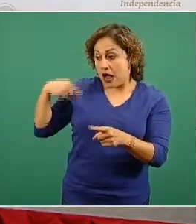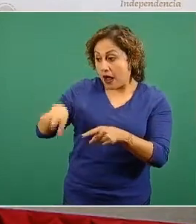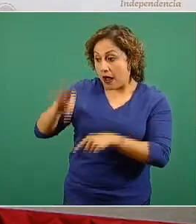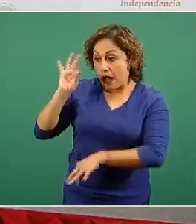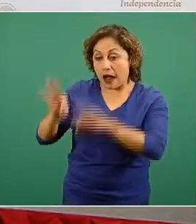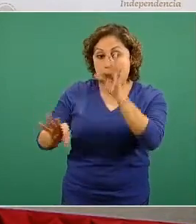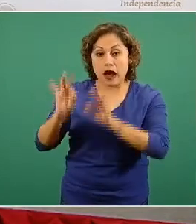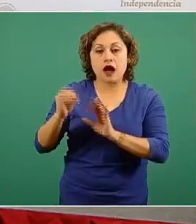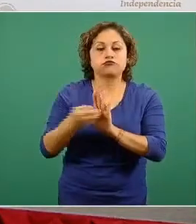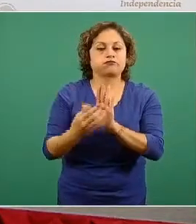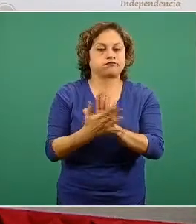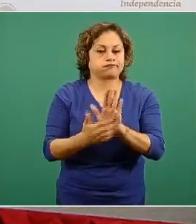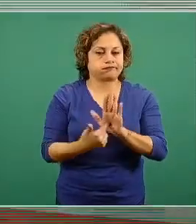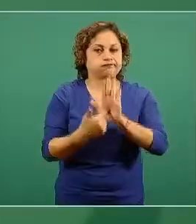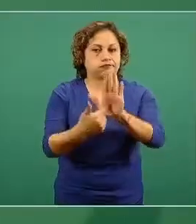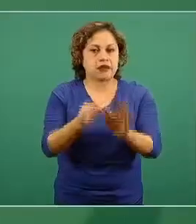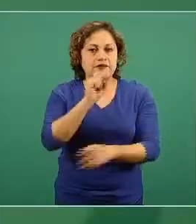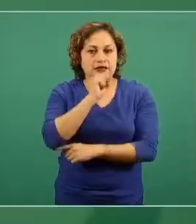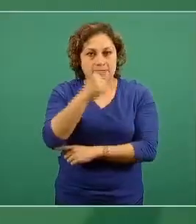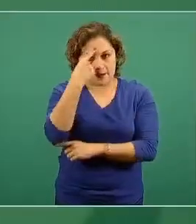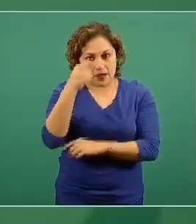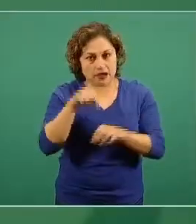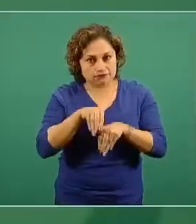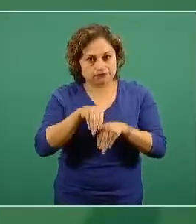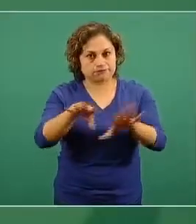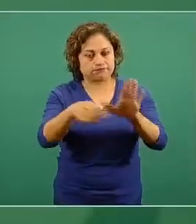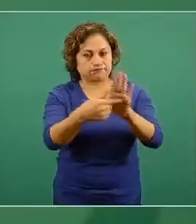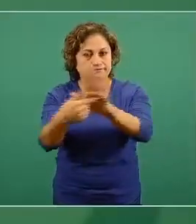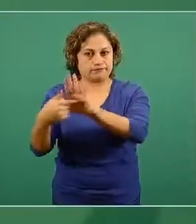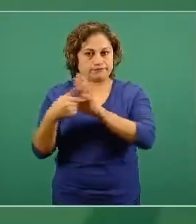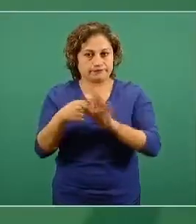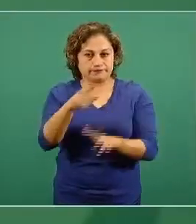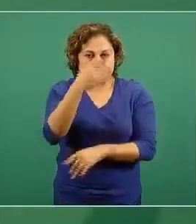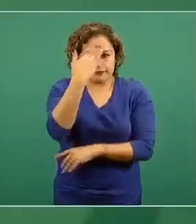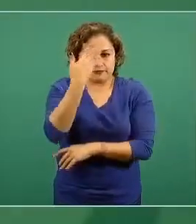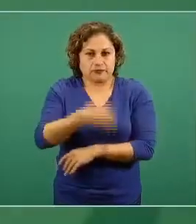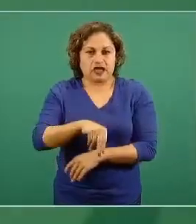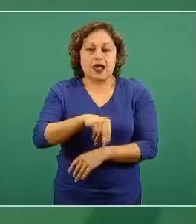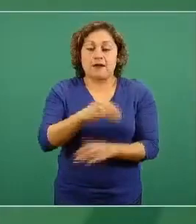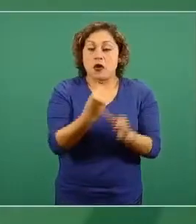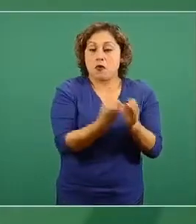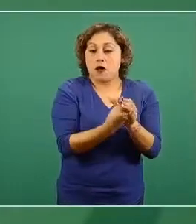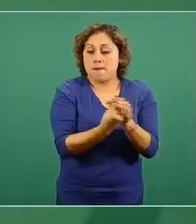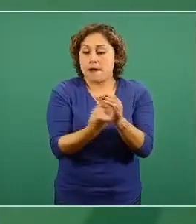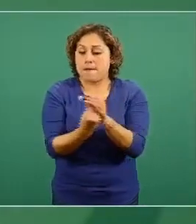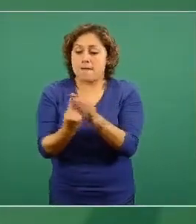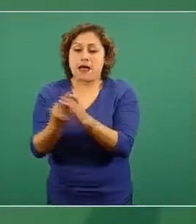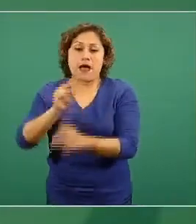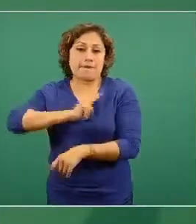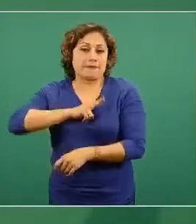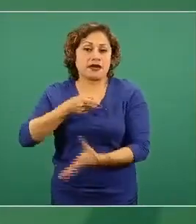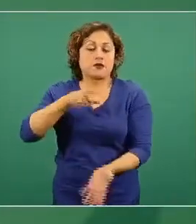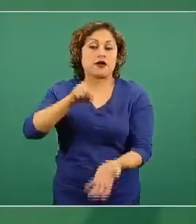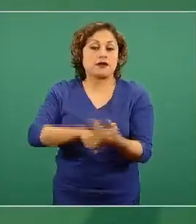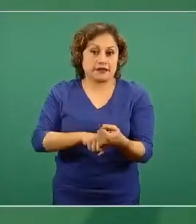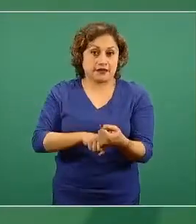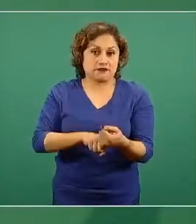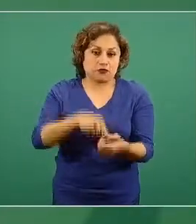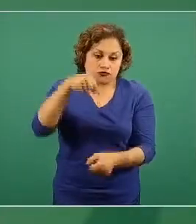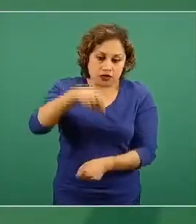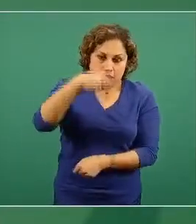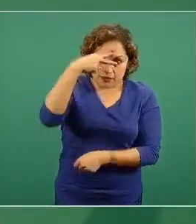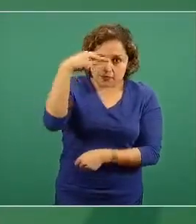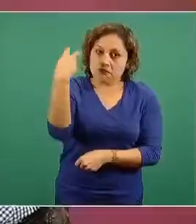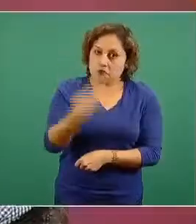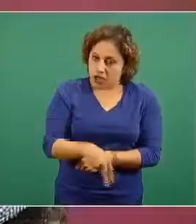puedan encontrar relacionados a ellos, las diferentes familias y los diferentes clados que inclusive se han encontrado al interior de México. Es